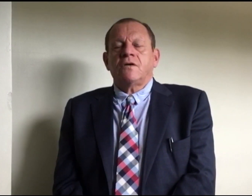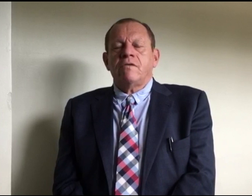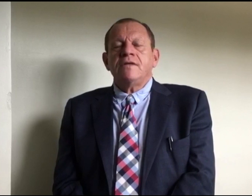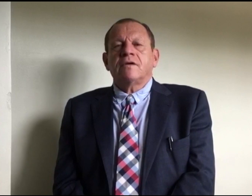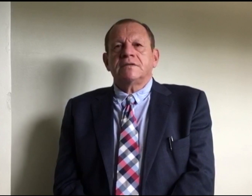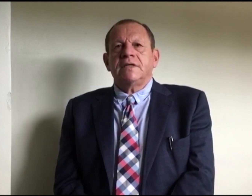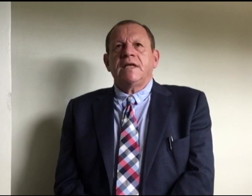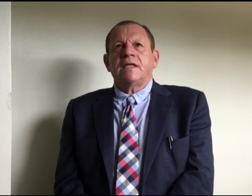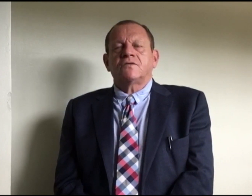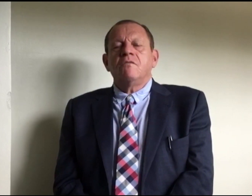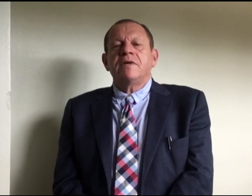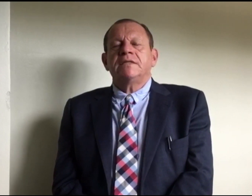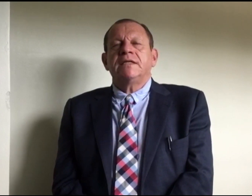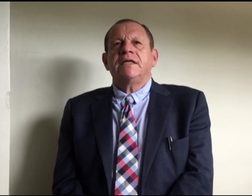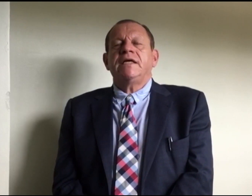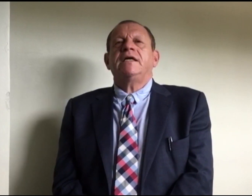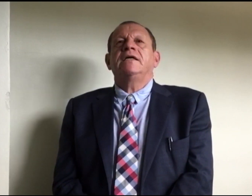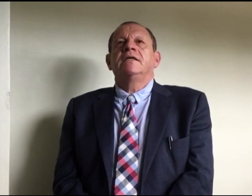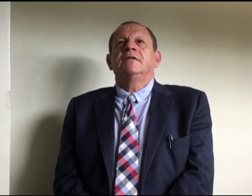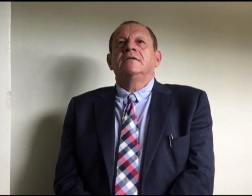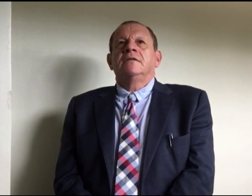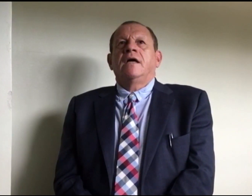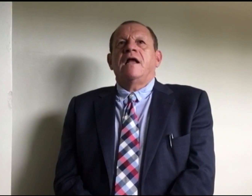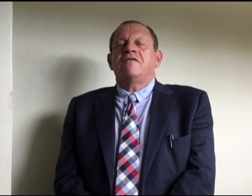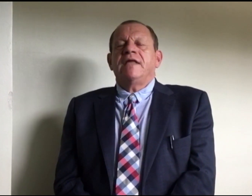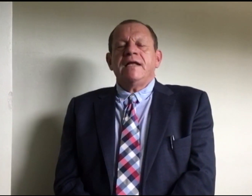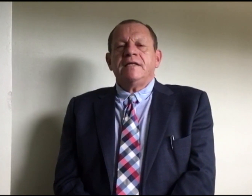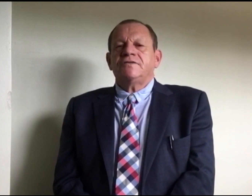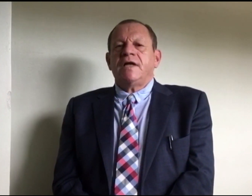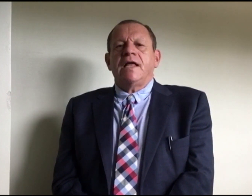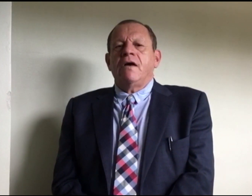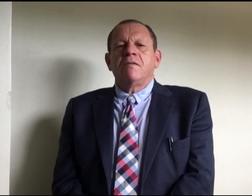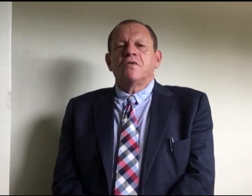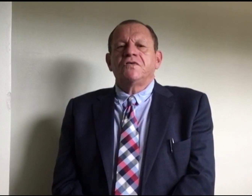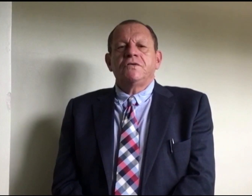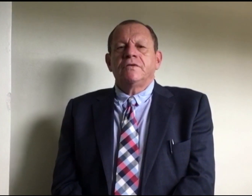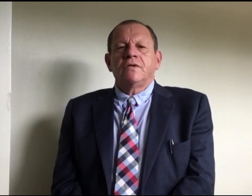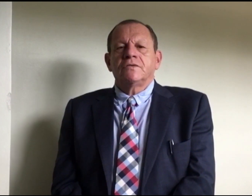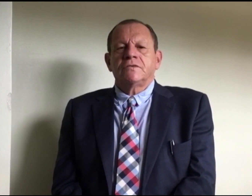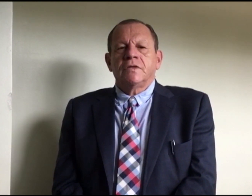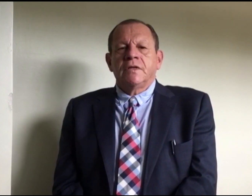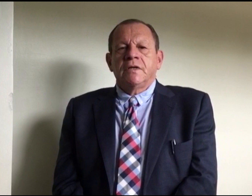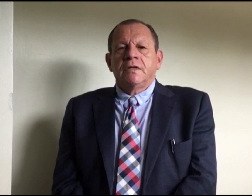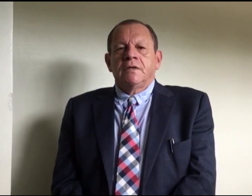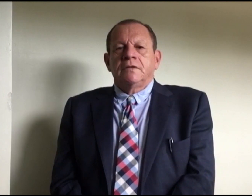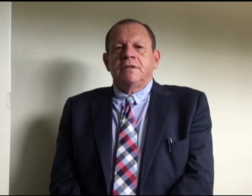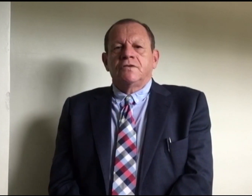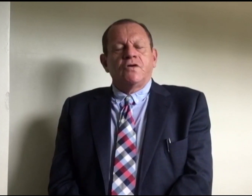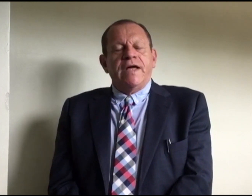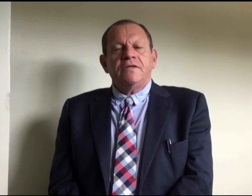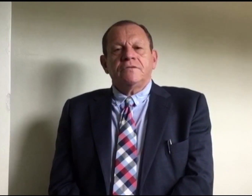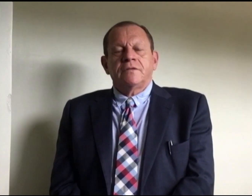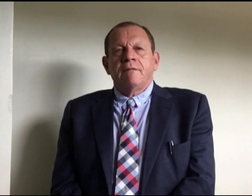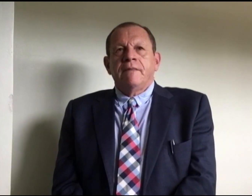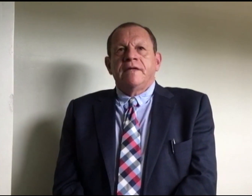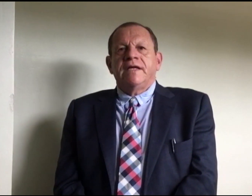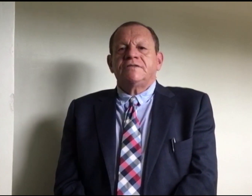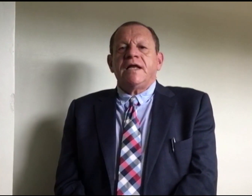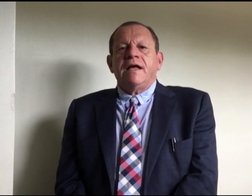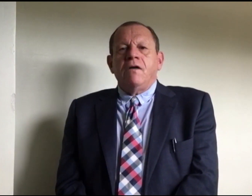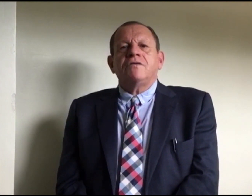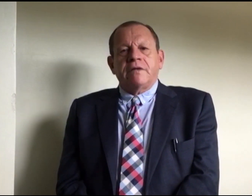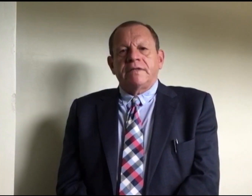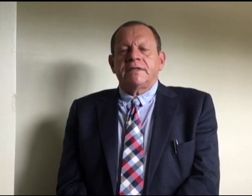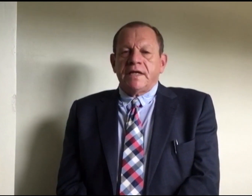rubro que se está cobrando, que es en las compras de energía, al final es trasladado al bolsillo de los ciudadanos. Y